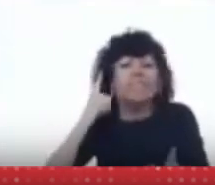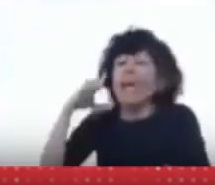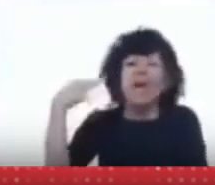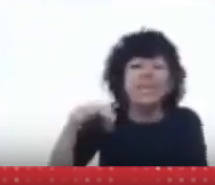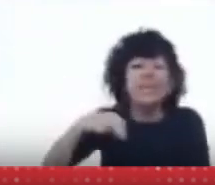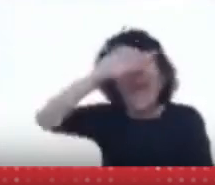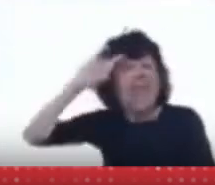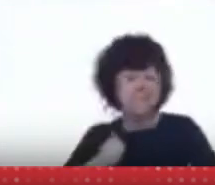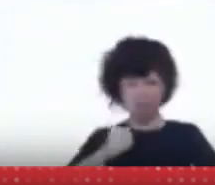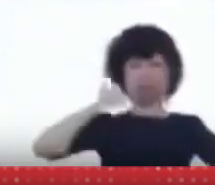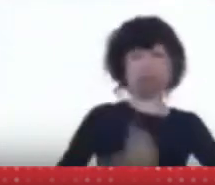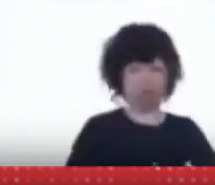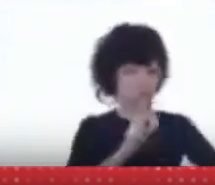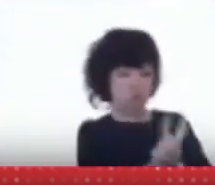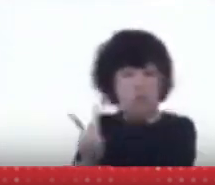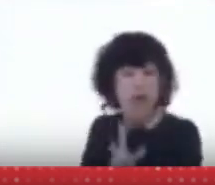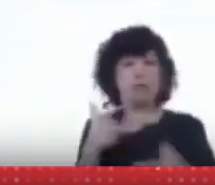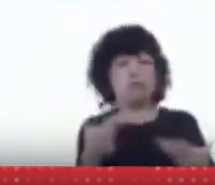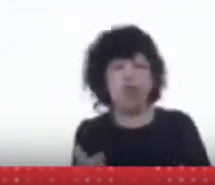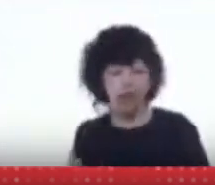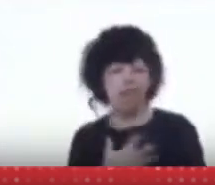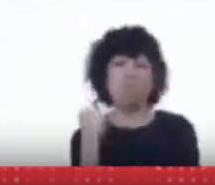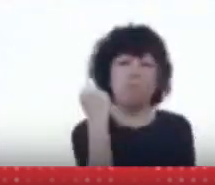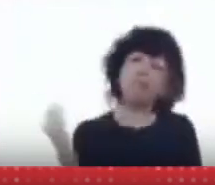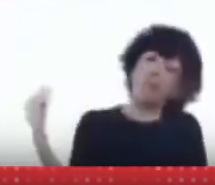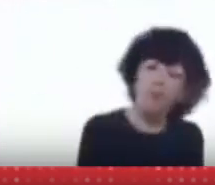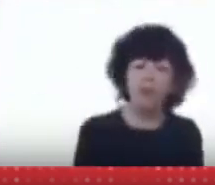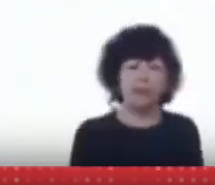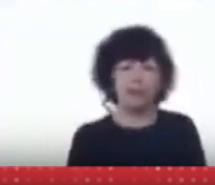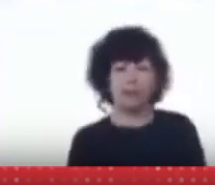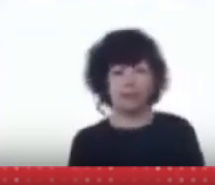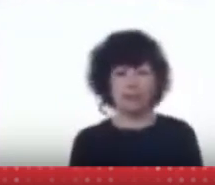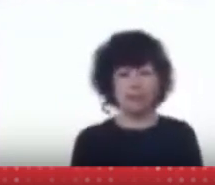Estado, en más solidaridad, en más patria.